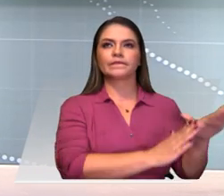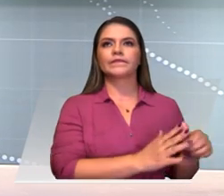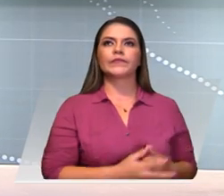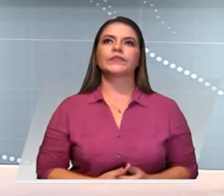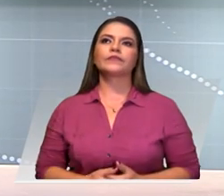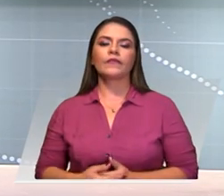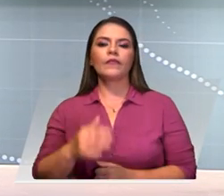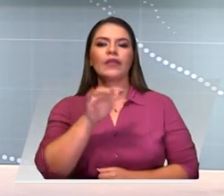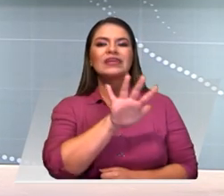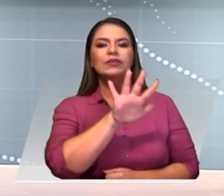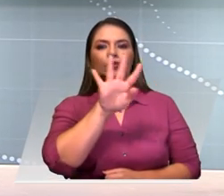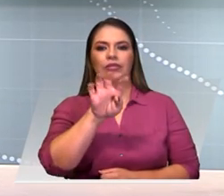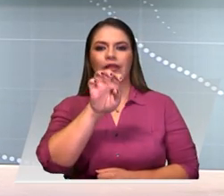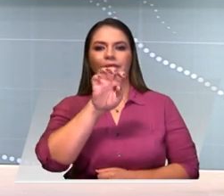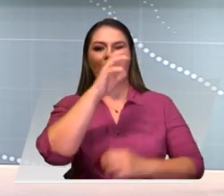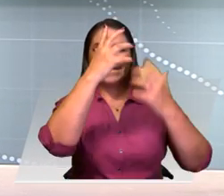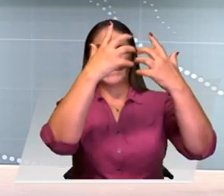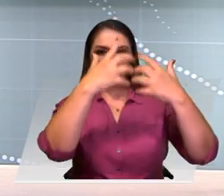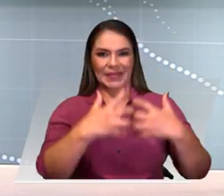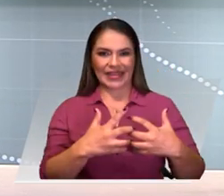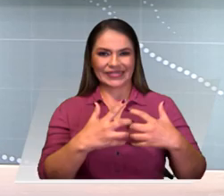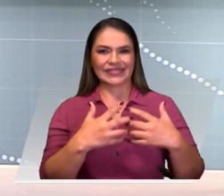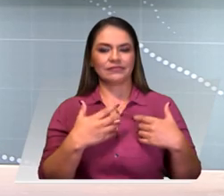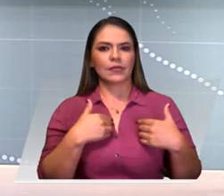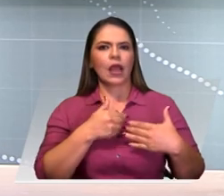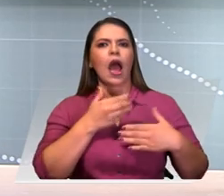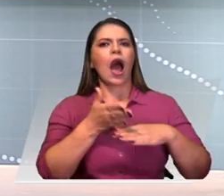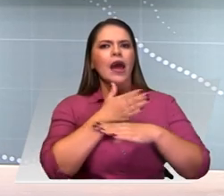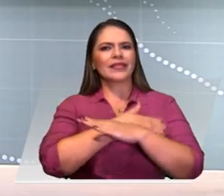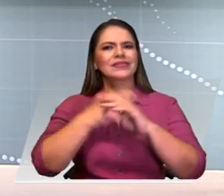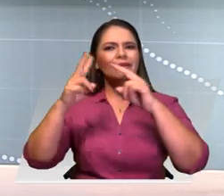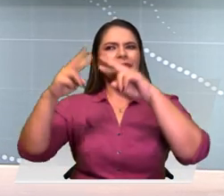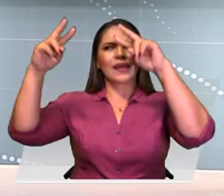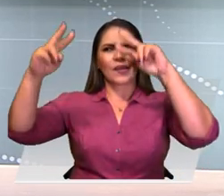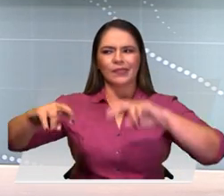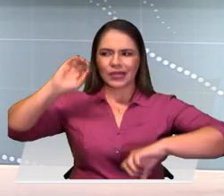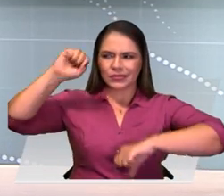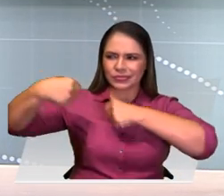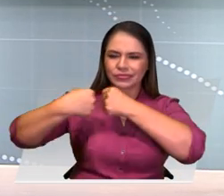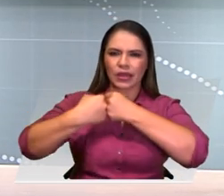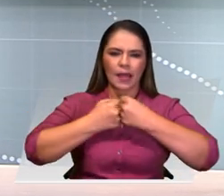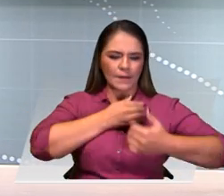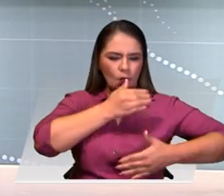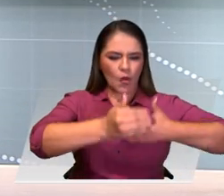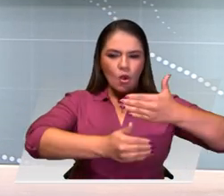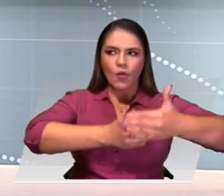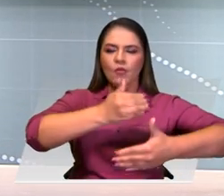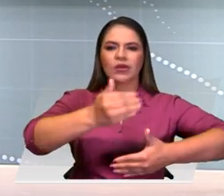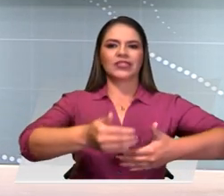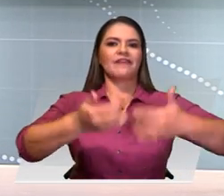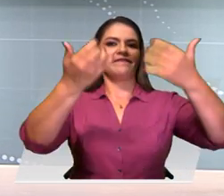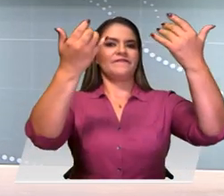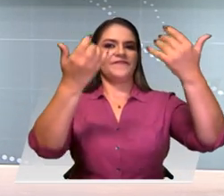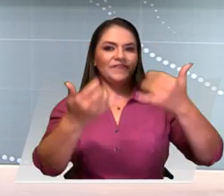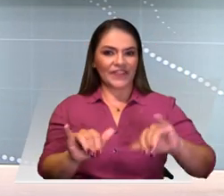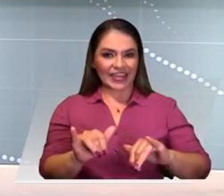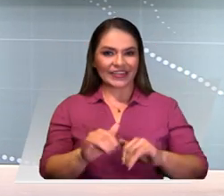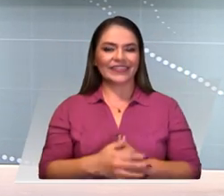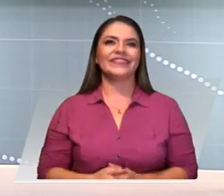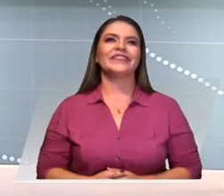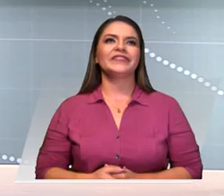59 empresas finalizaron el proceso con la Cámara de Comercio de Medellín para incrementar su competitividad. De esta manera se promueven